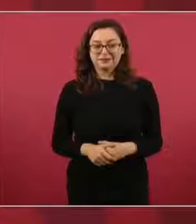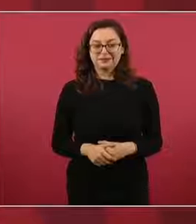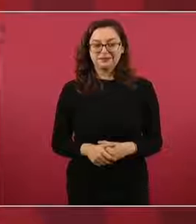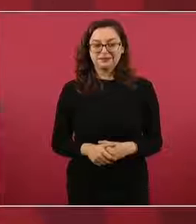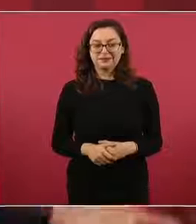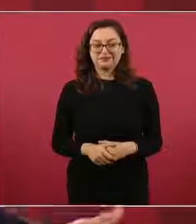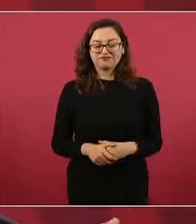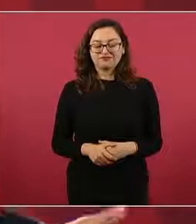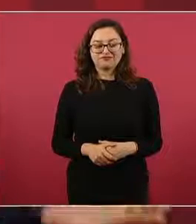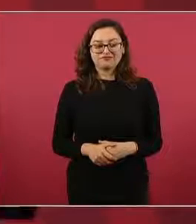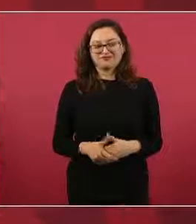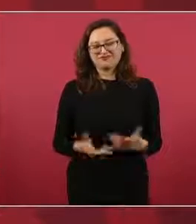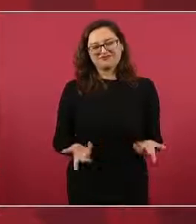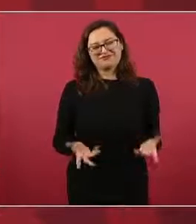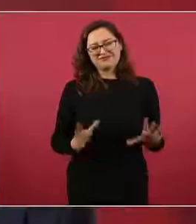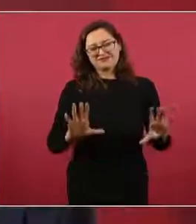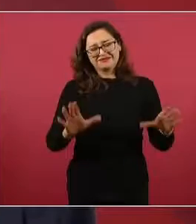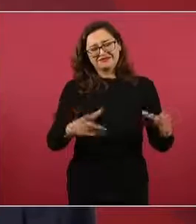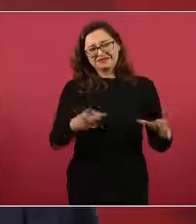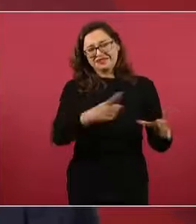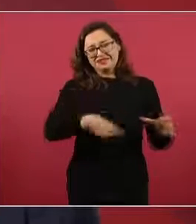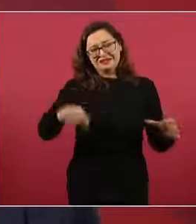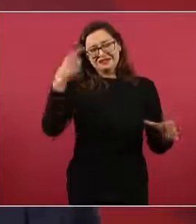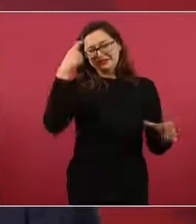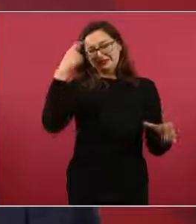Son muy elementales.